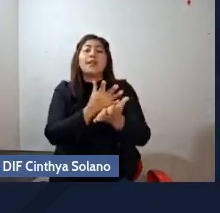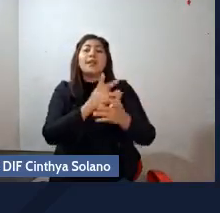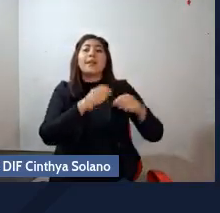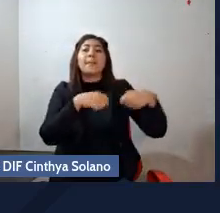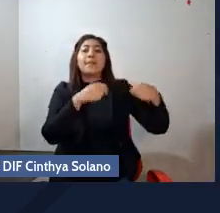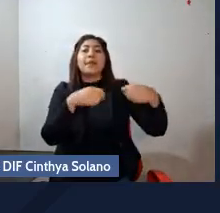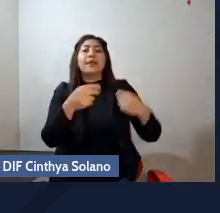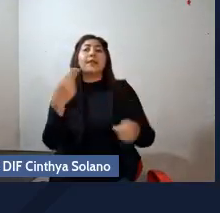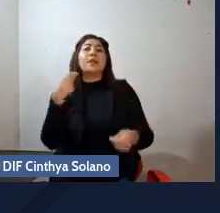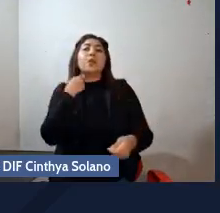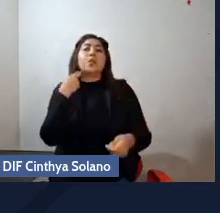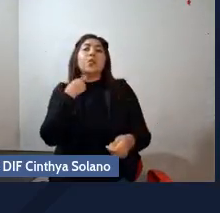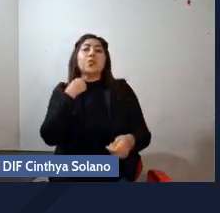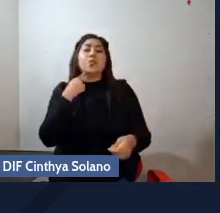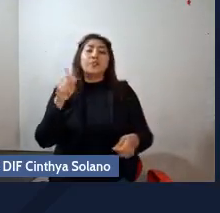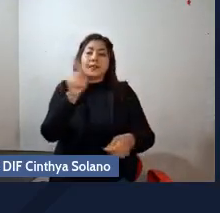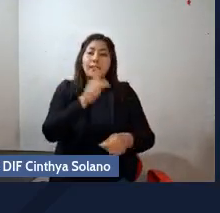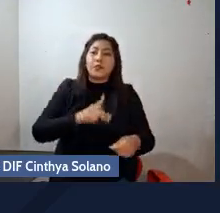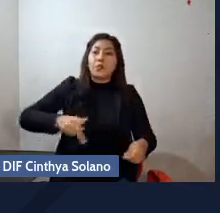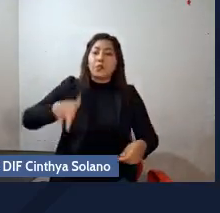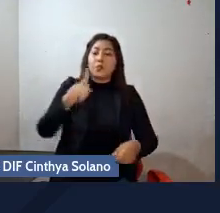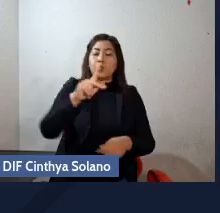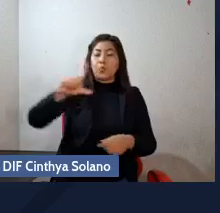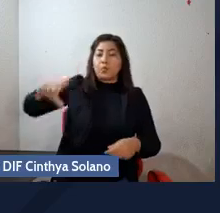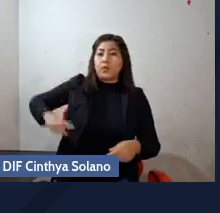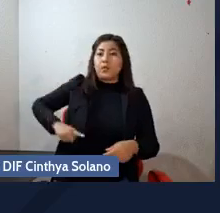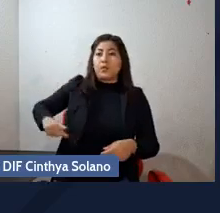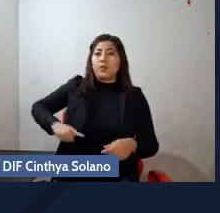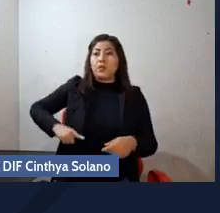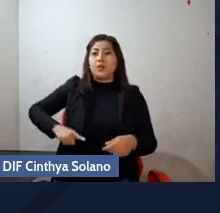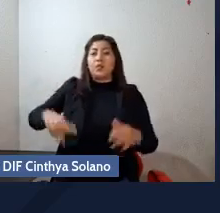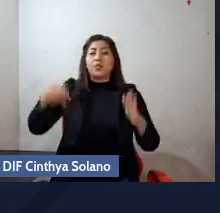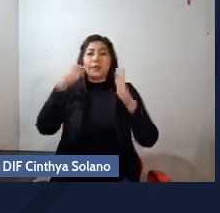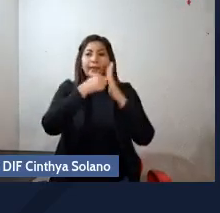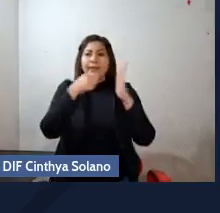que comúnmente la mayoría de la gente conocemos.